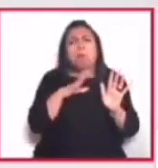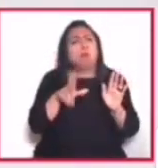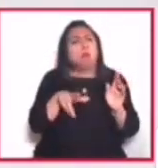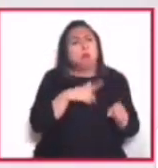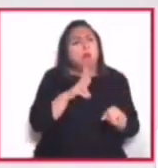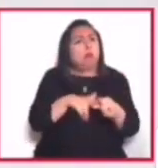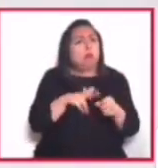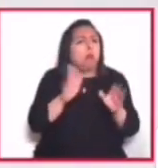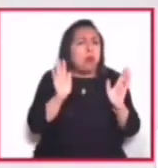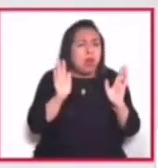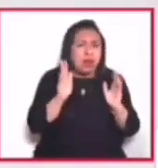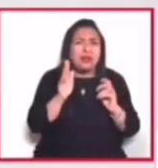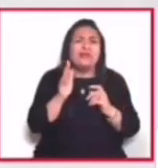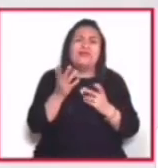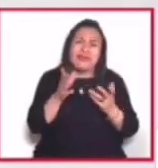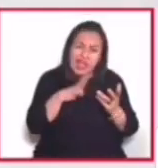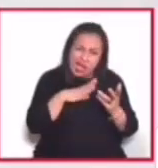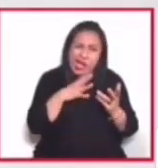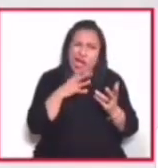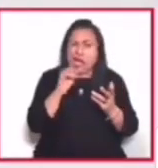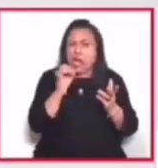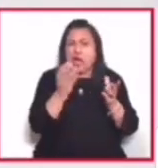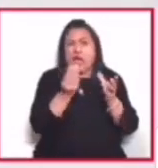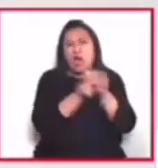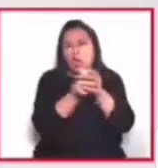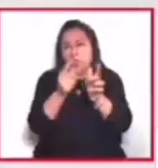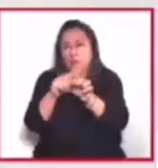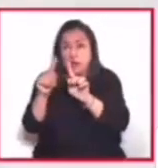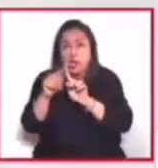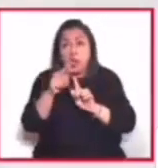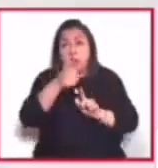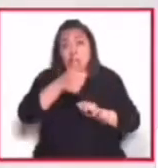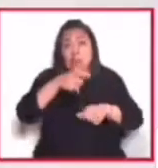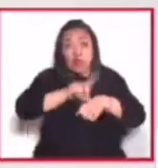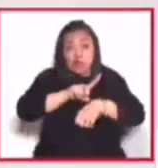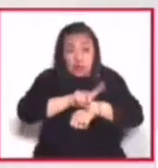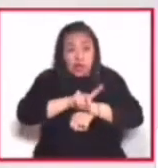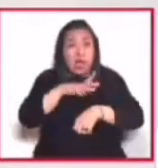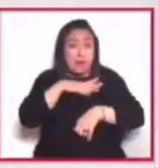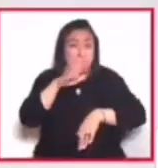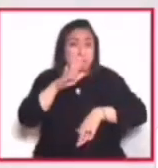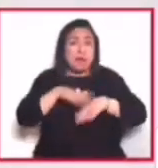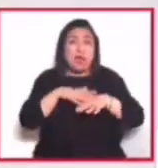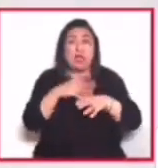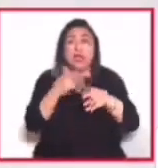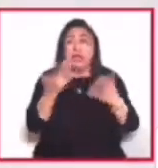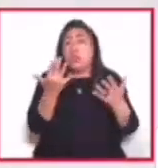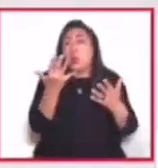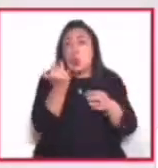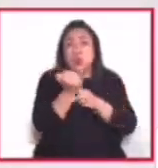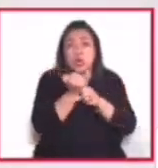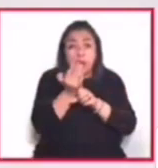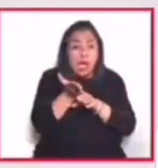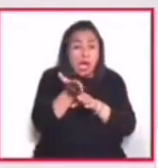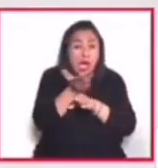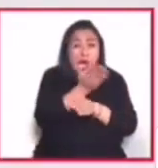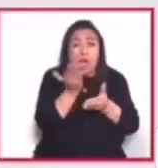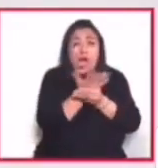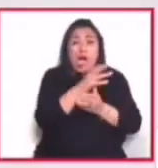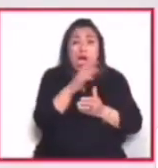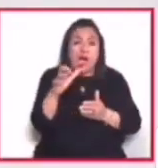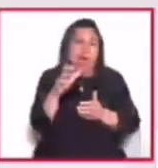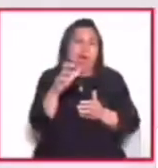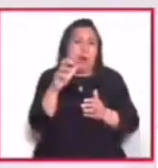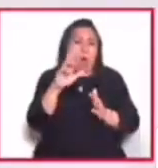Y bueno, a pesar de estas tipificaciones, pues cada día hay más de 50 averiguaciones previas en delitos sexuales en